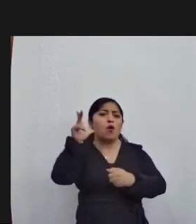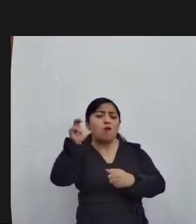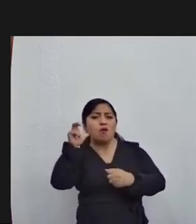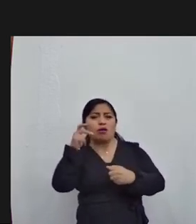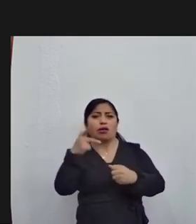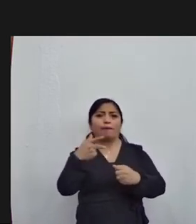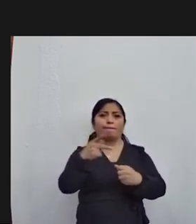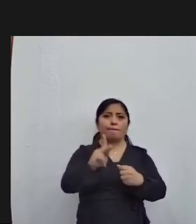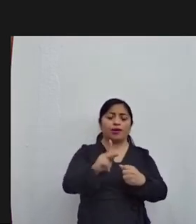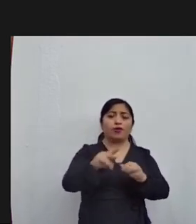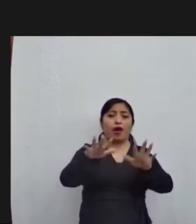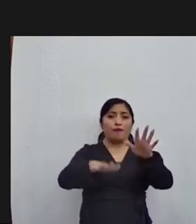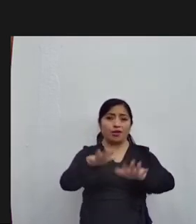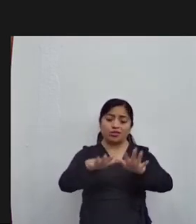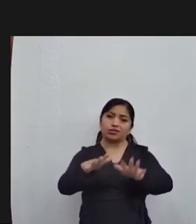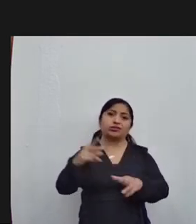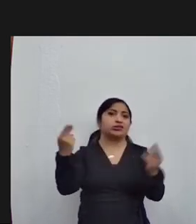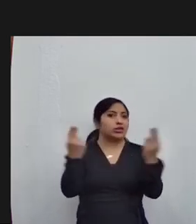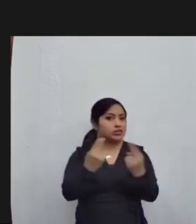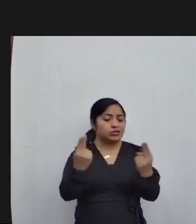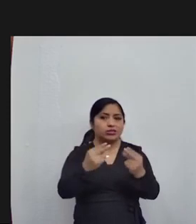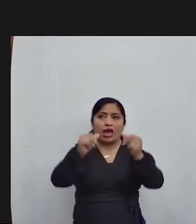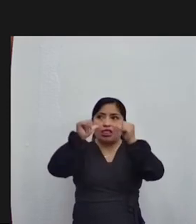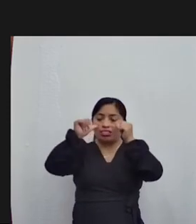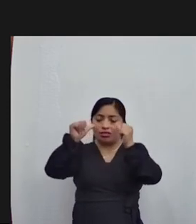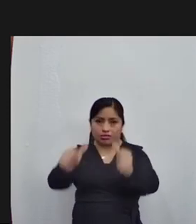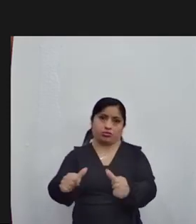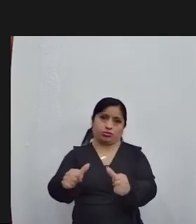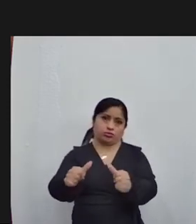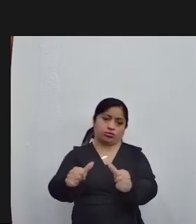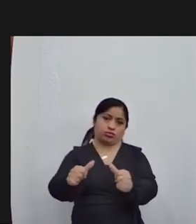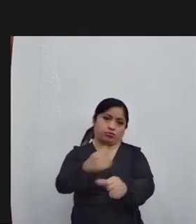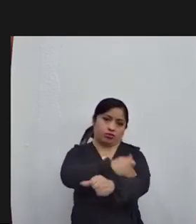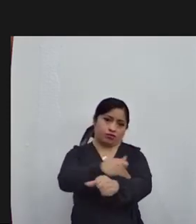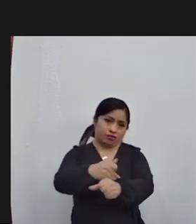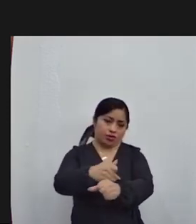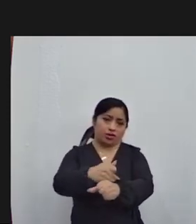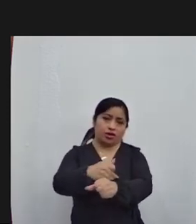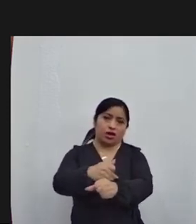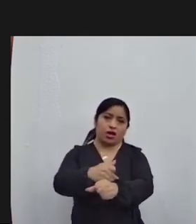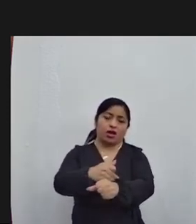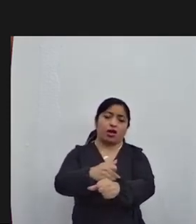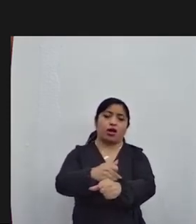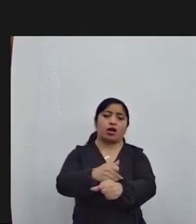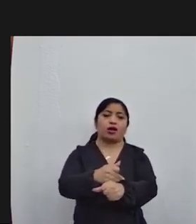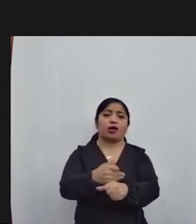de que requieren asistencia y que sí requieren algún tipo de apoyo,